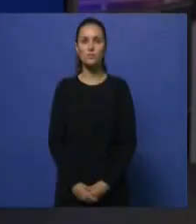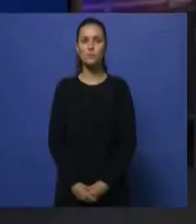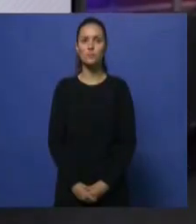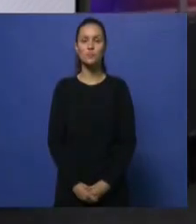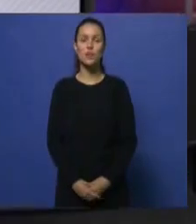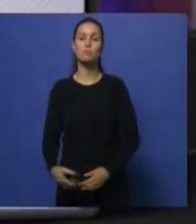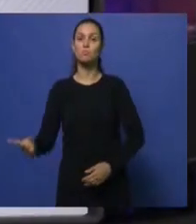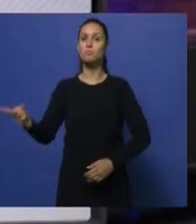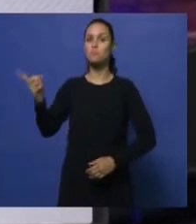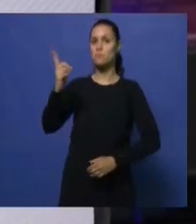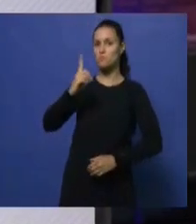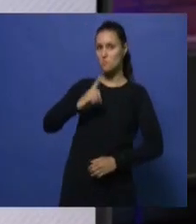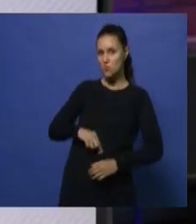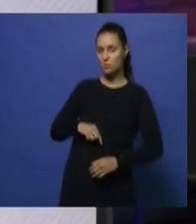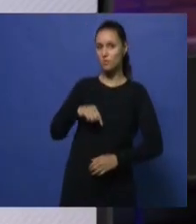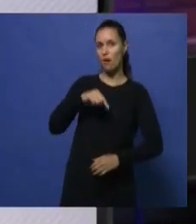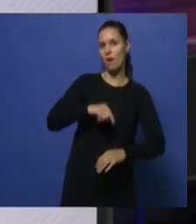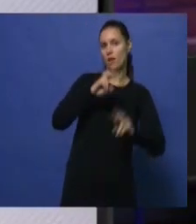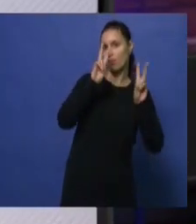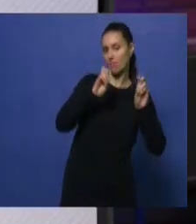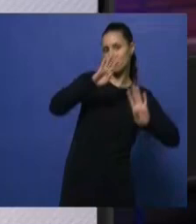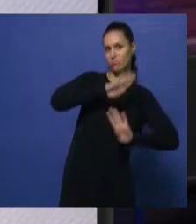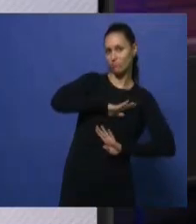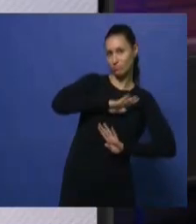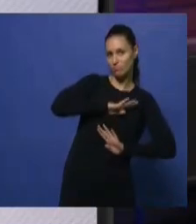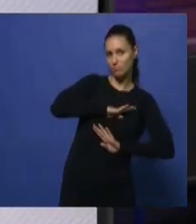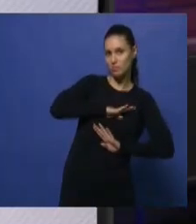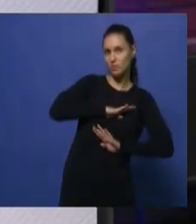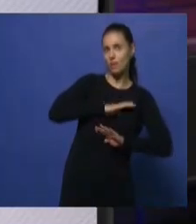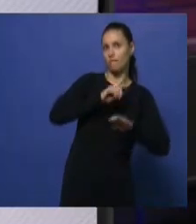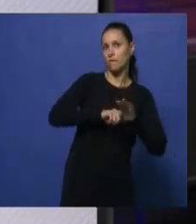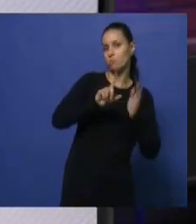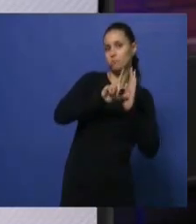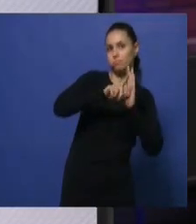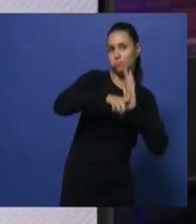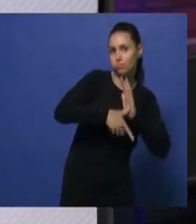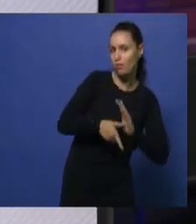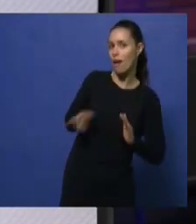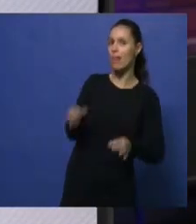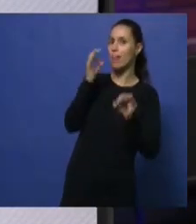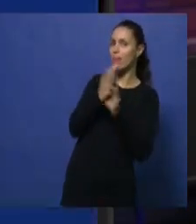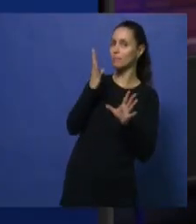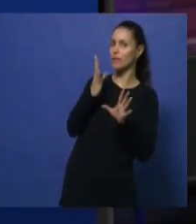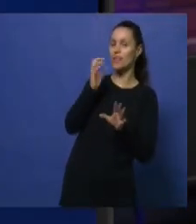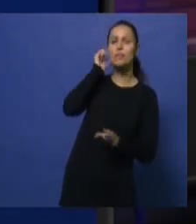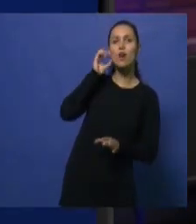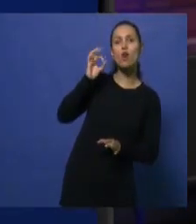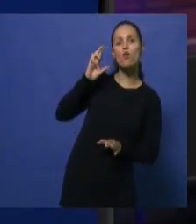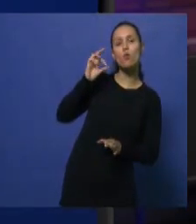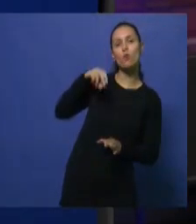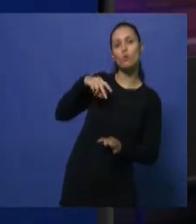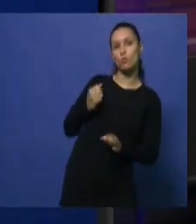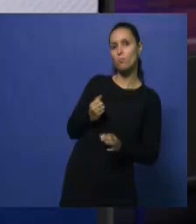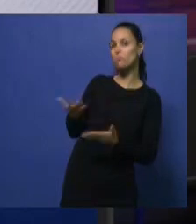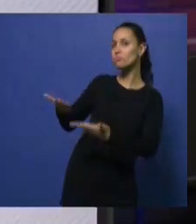bueno volvimos y bueno es el deporte que nos va a llevar seguramente un buen rato y con el especialista juan manuel born bienvenido